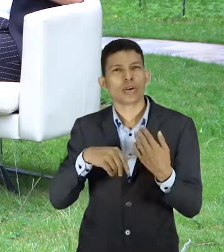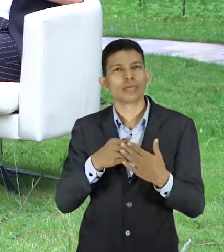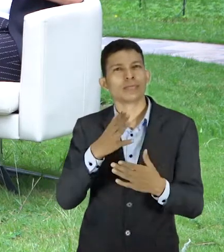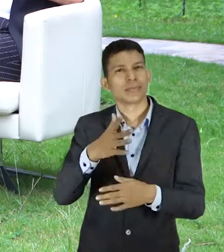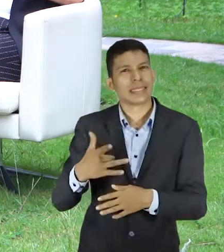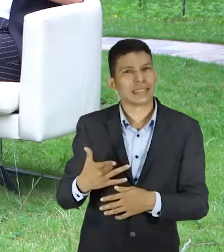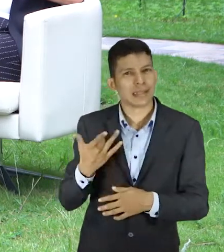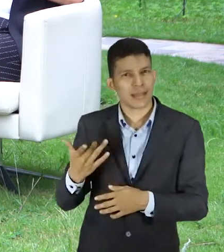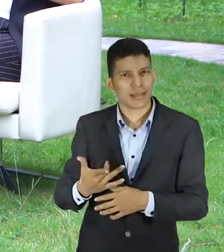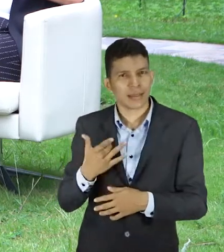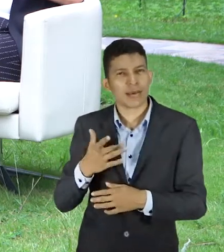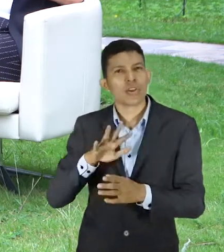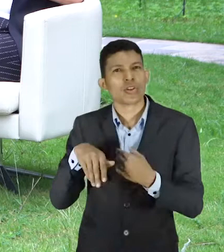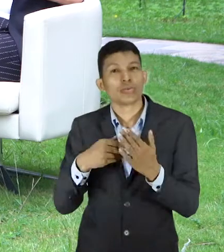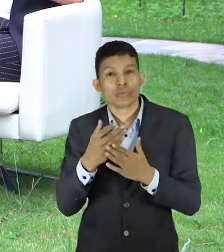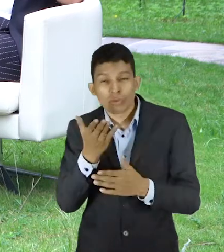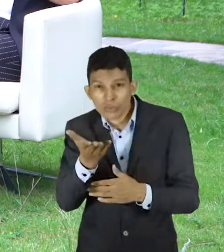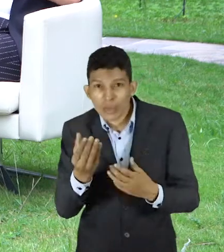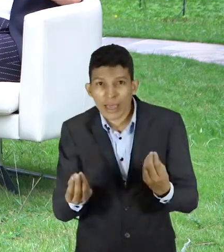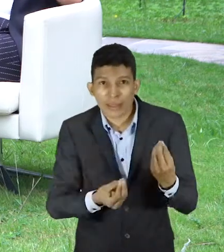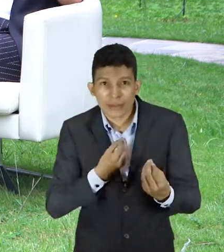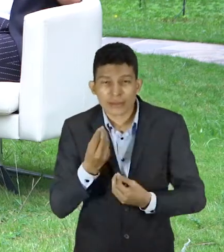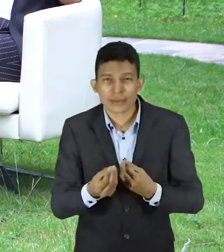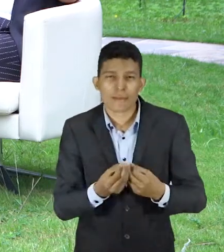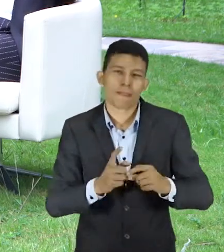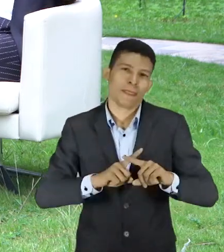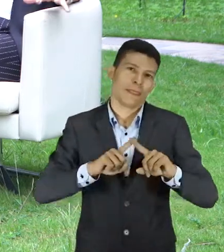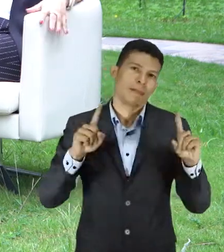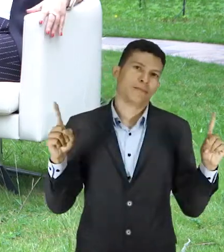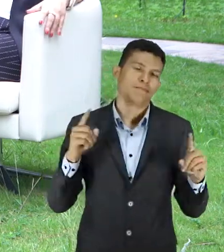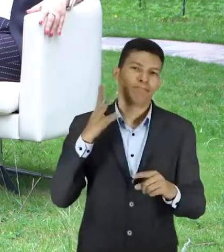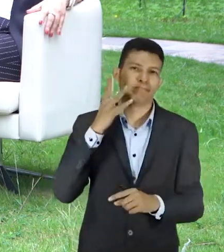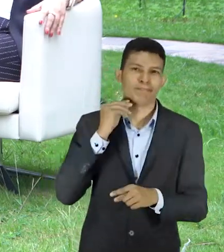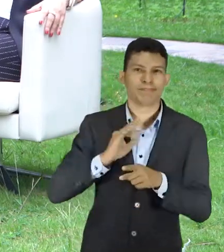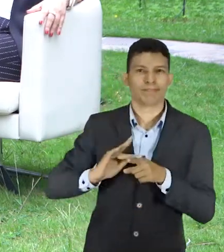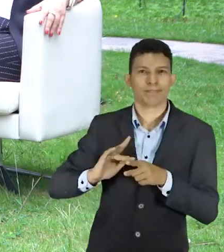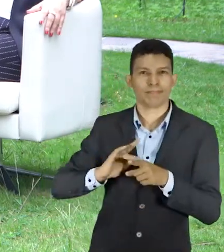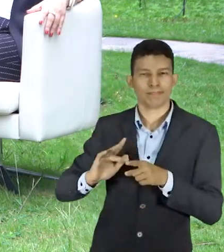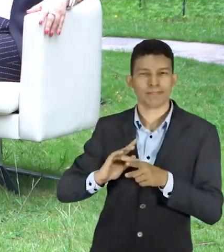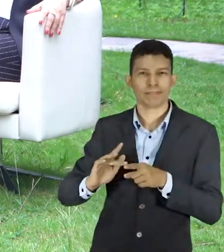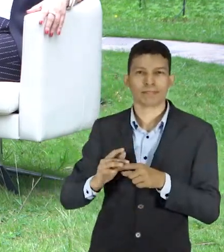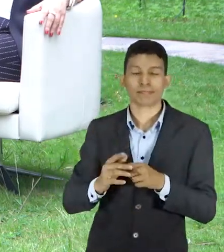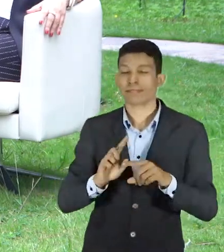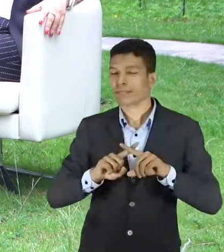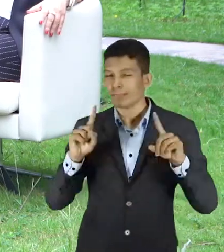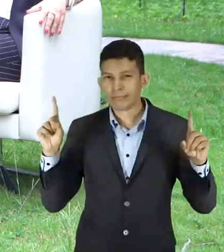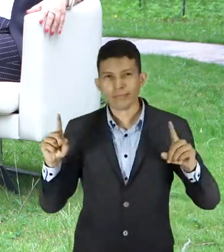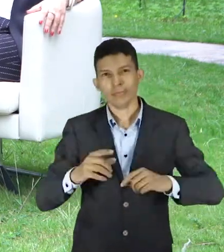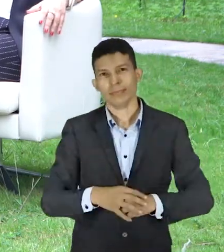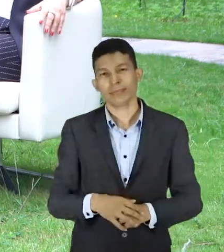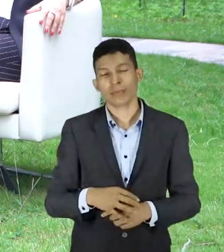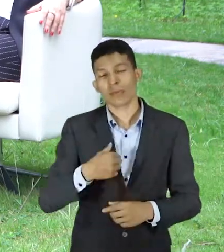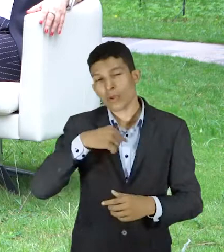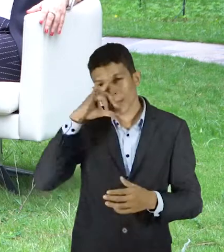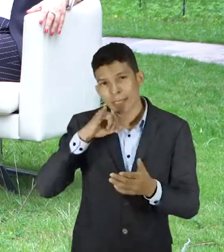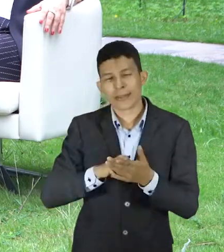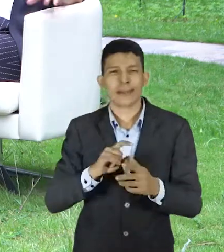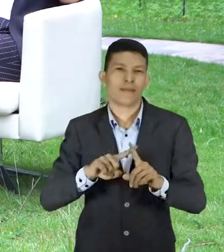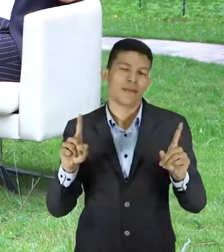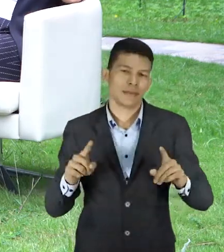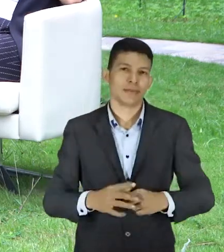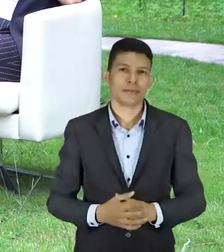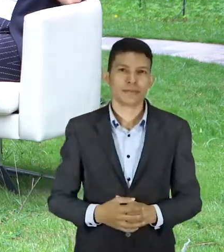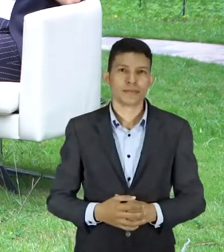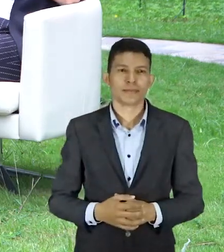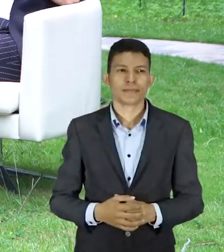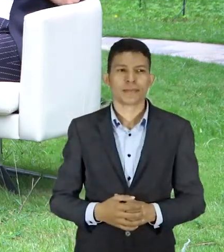en todo lo que sientes y todo lo que haces, es muy diferente la experiencia. Es diferente, yo pienso que es